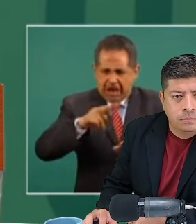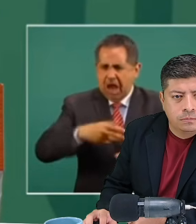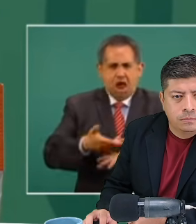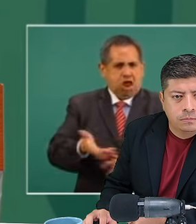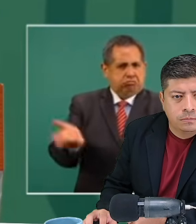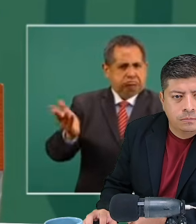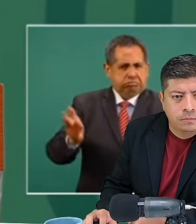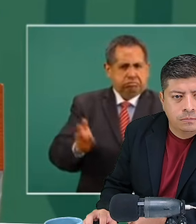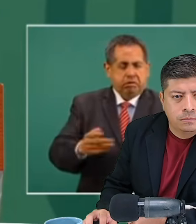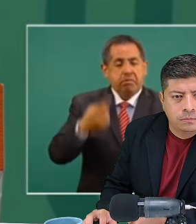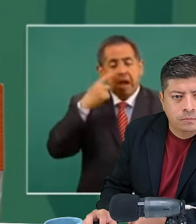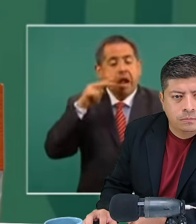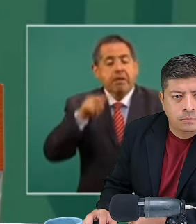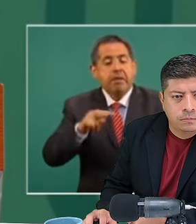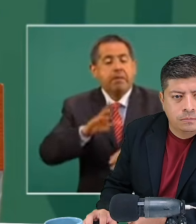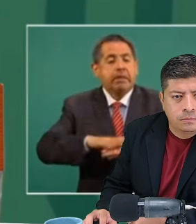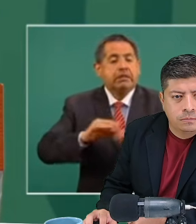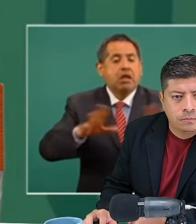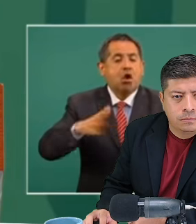por la justicia.